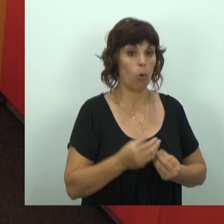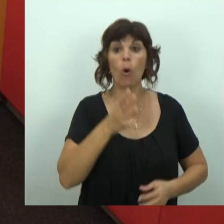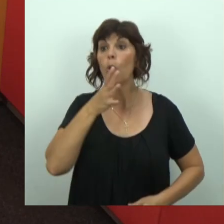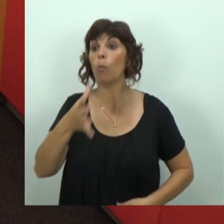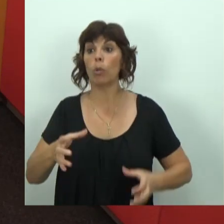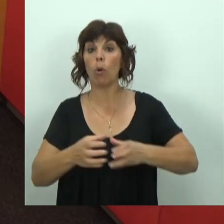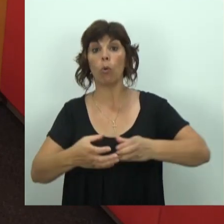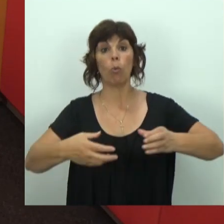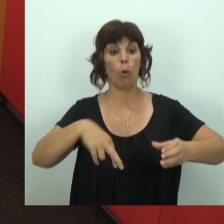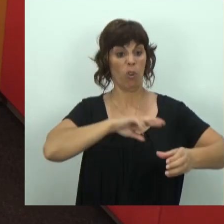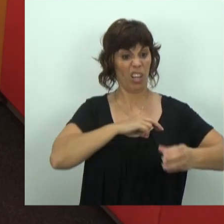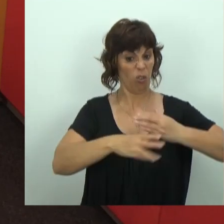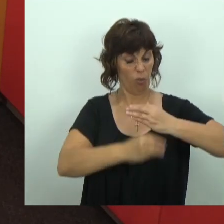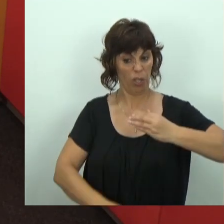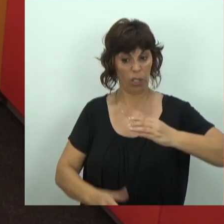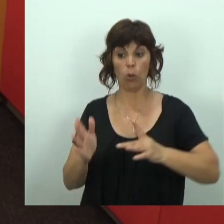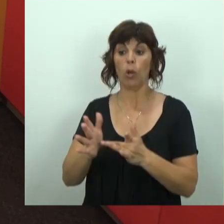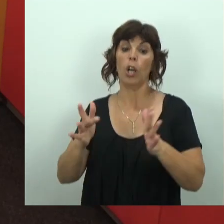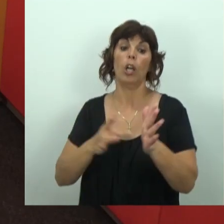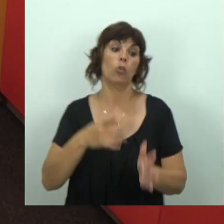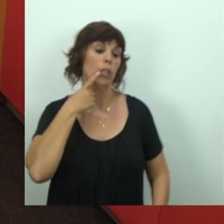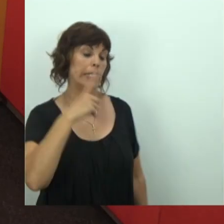ellos: vosotros